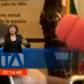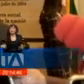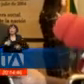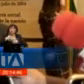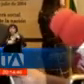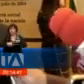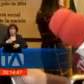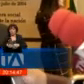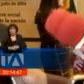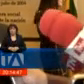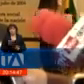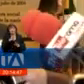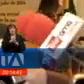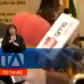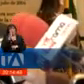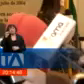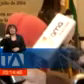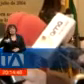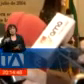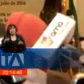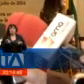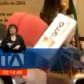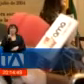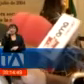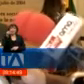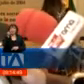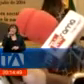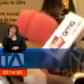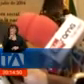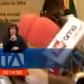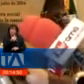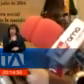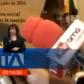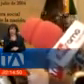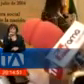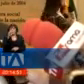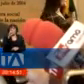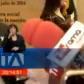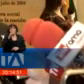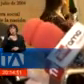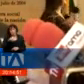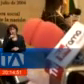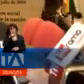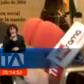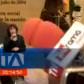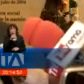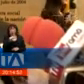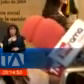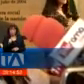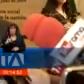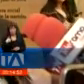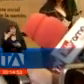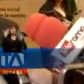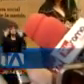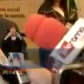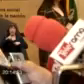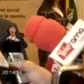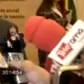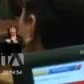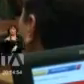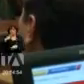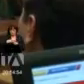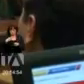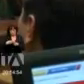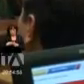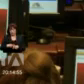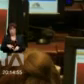se habla de él, se dice también de Daniel Mendoza, de tantos nombres, y yo prefiero que sea por unanimidad que el bloque